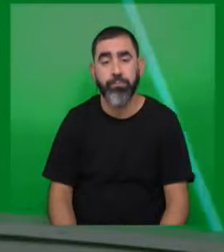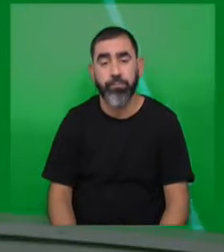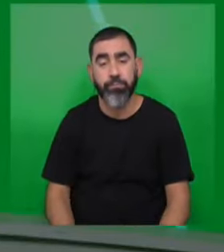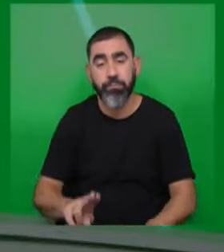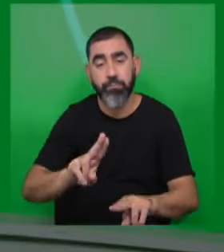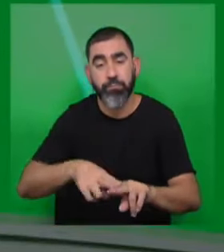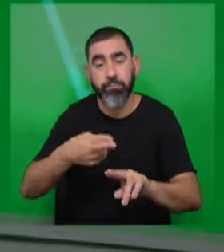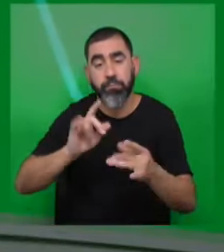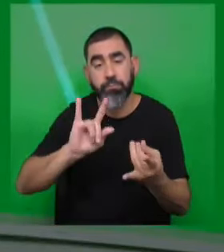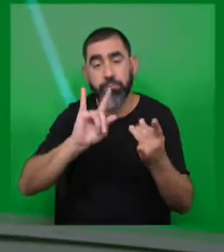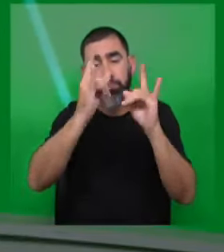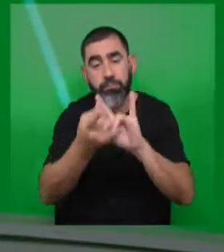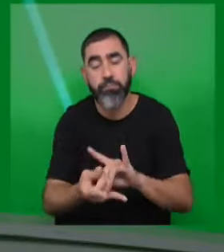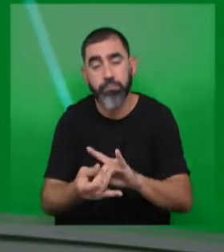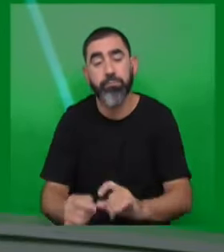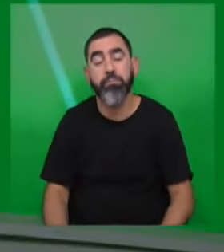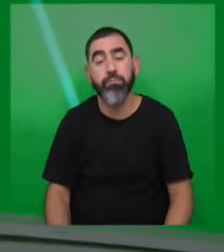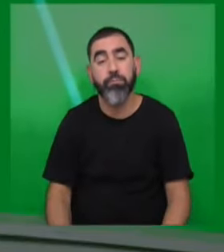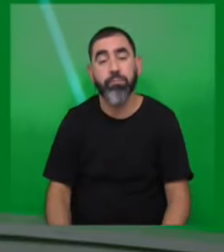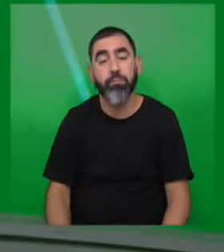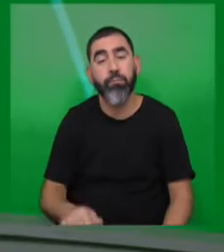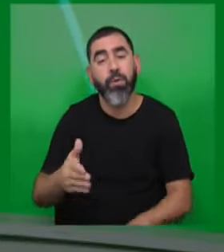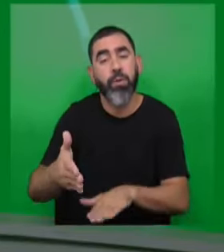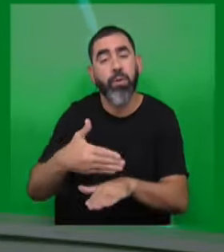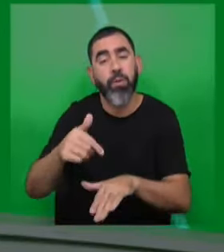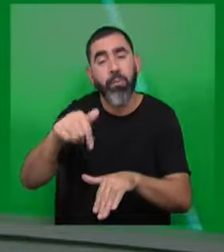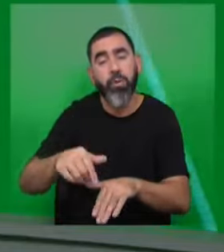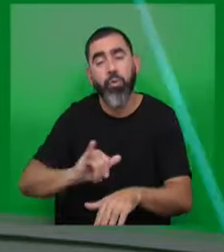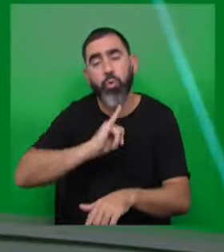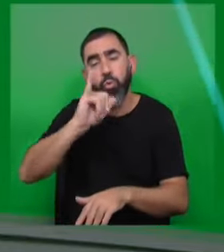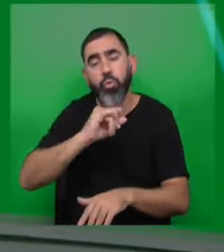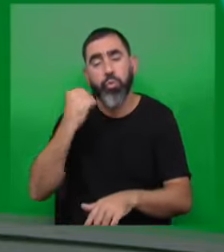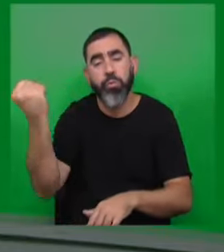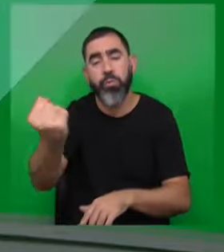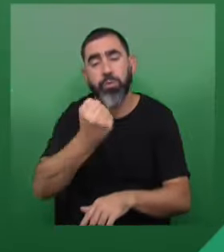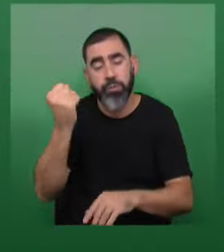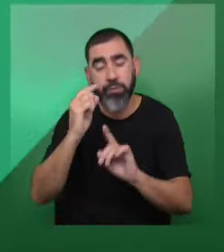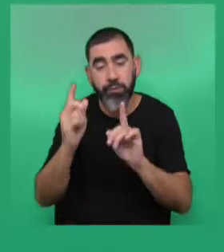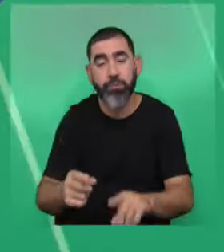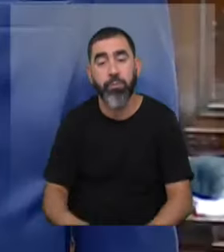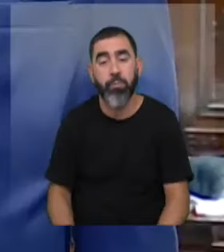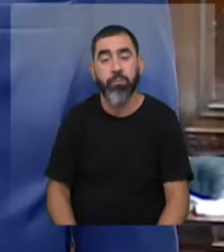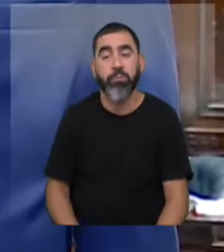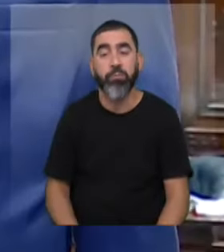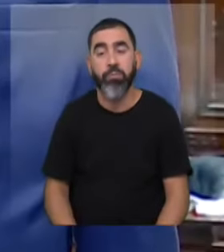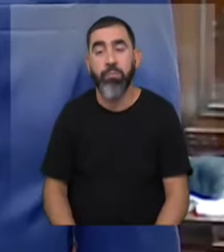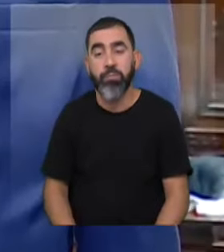Volvemos al Parlamento con Eduardo Delgado. Más temprano hubo también otras noticias relevantes. Eduardo, adelante.